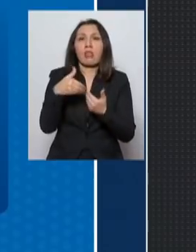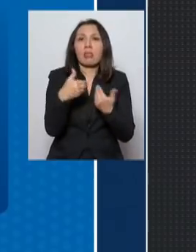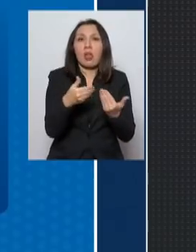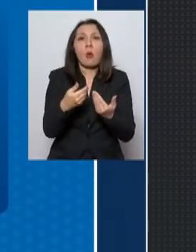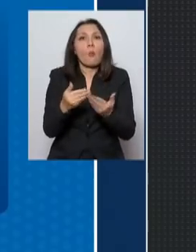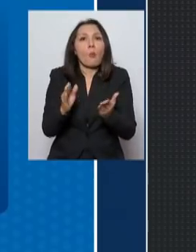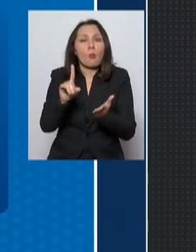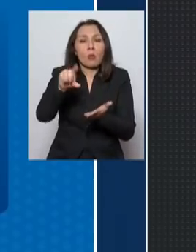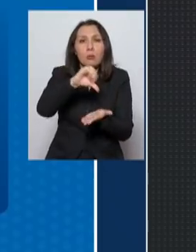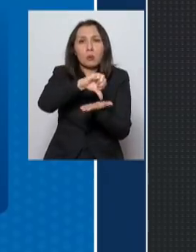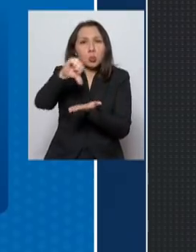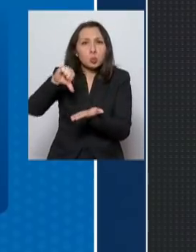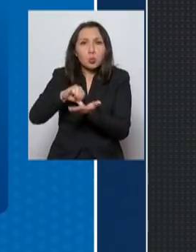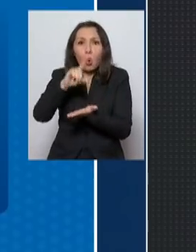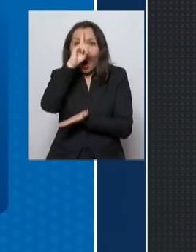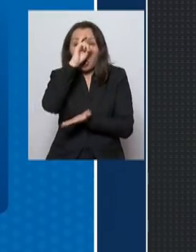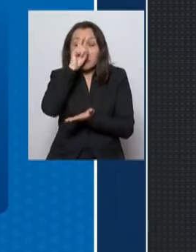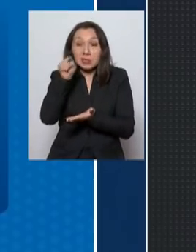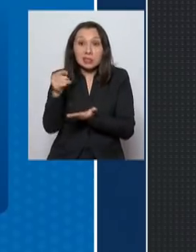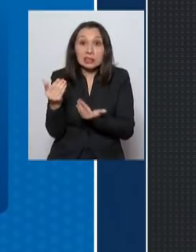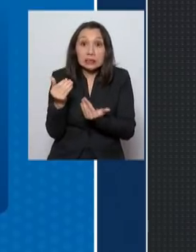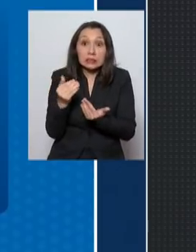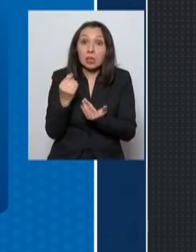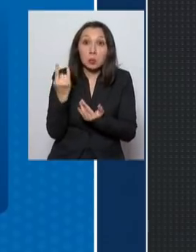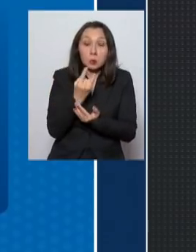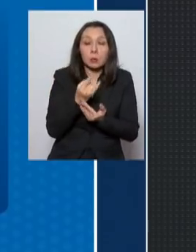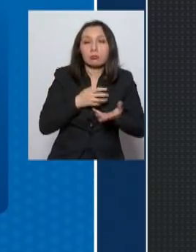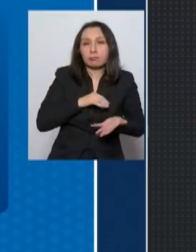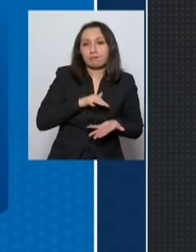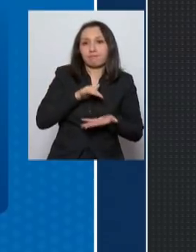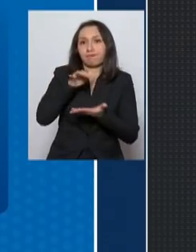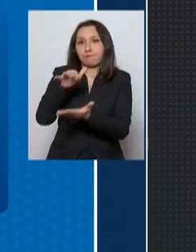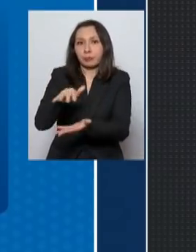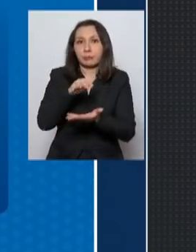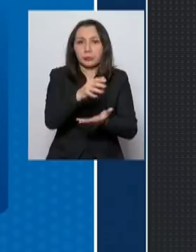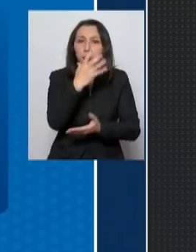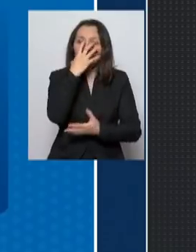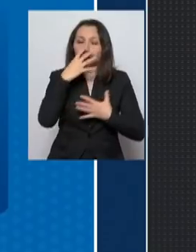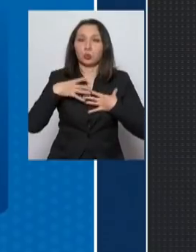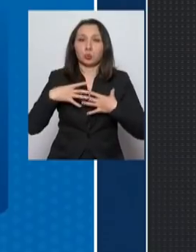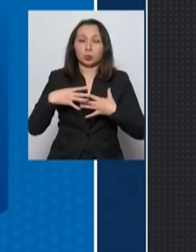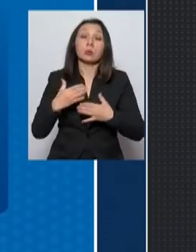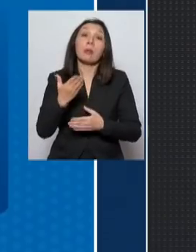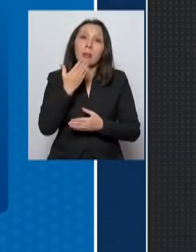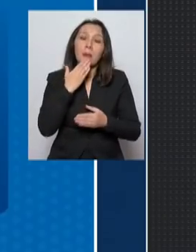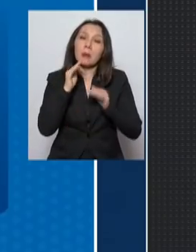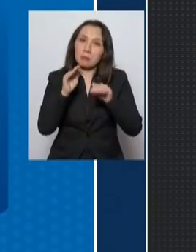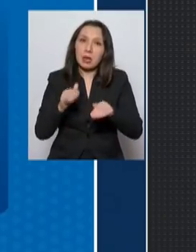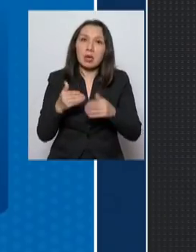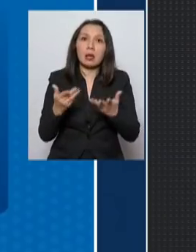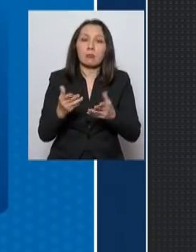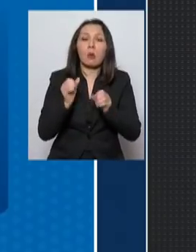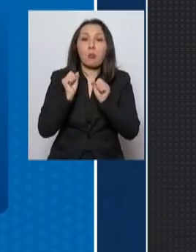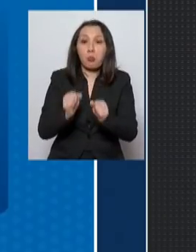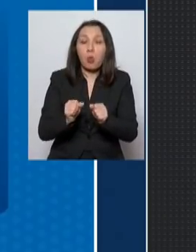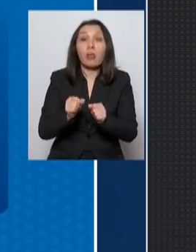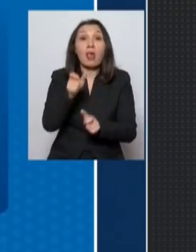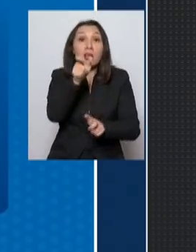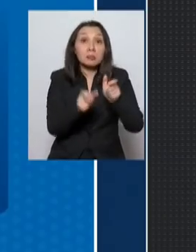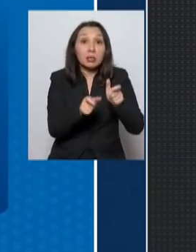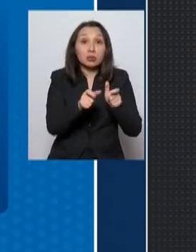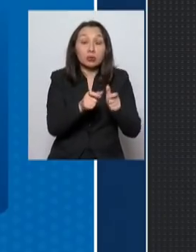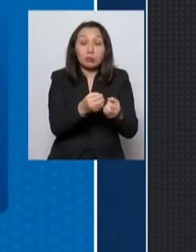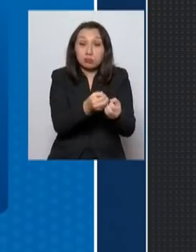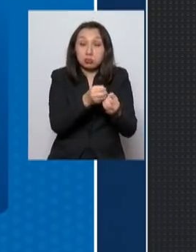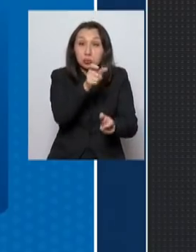las ciudades, a los hospitales donde más sea necesario. Y asimismo, estamos también pudiendo trasladar